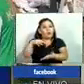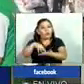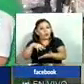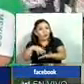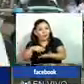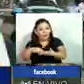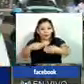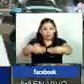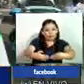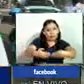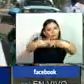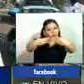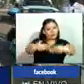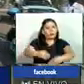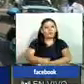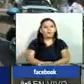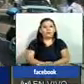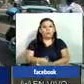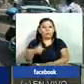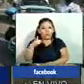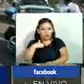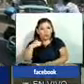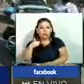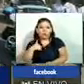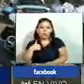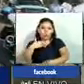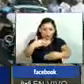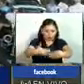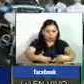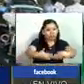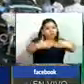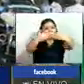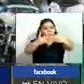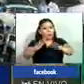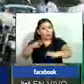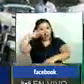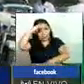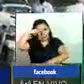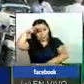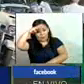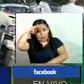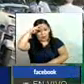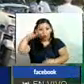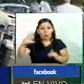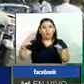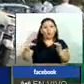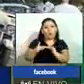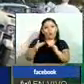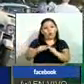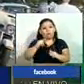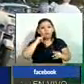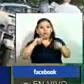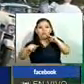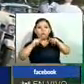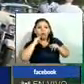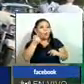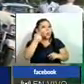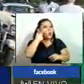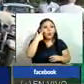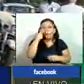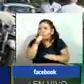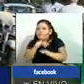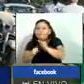del muro fronterizo estoy a favor de la construcción del muro sí porque si México se vuelve comunista hacia dónde van a correr los